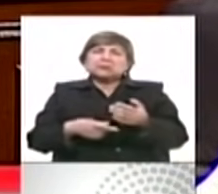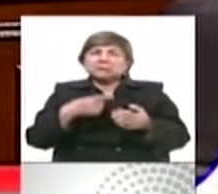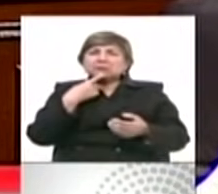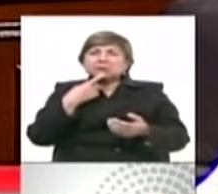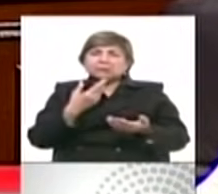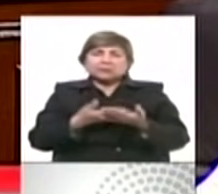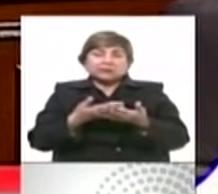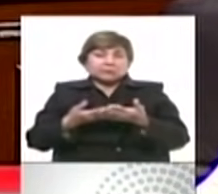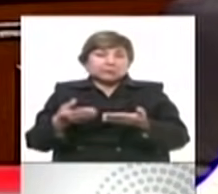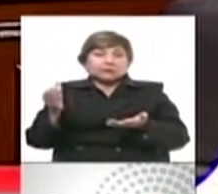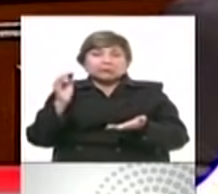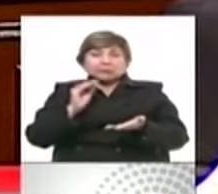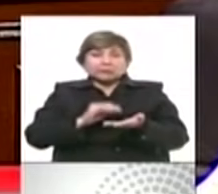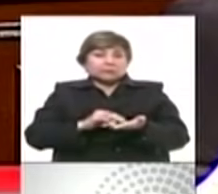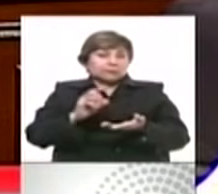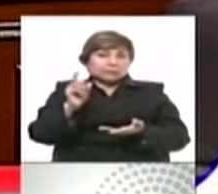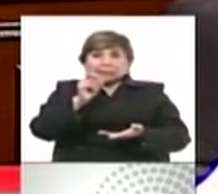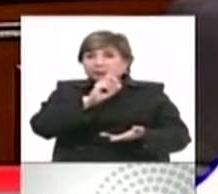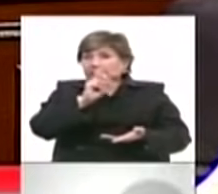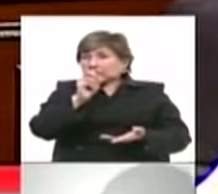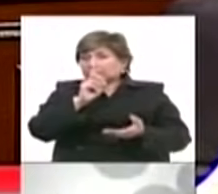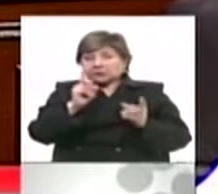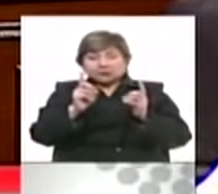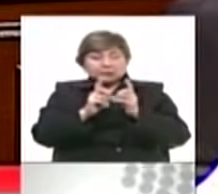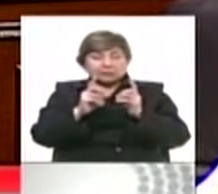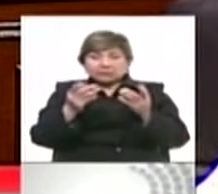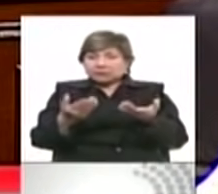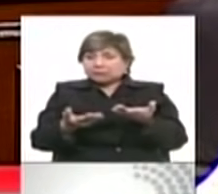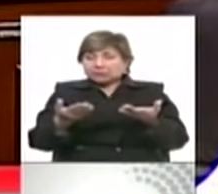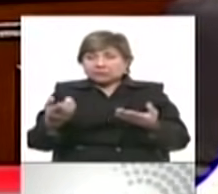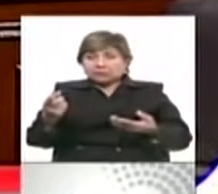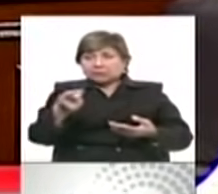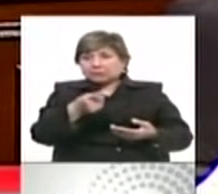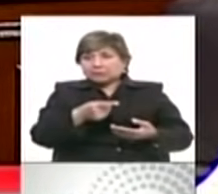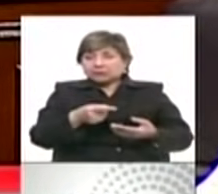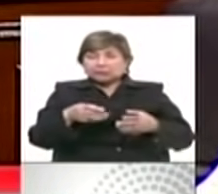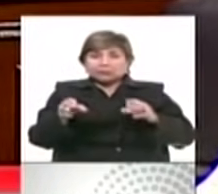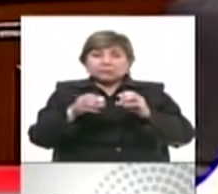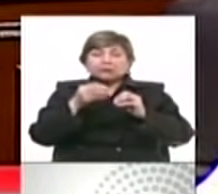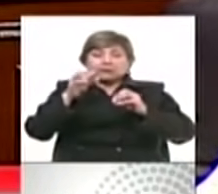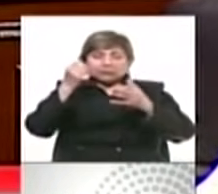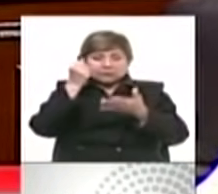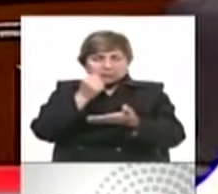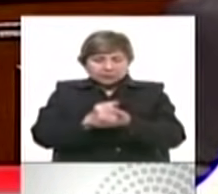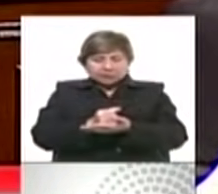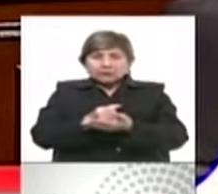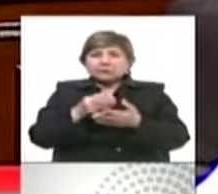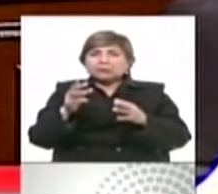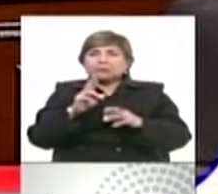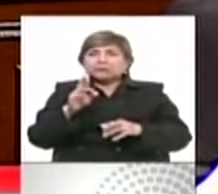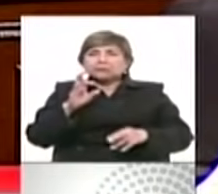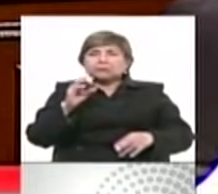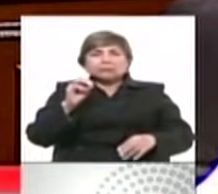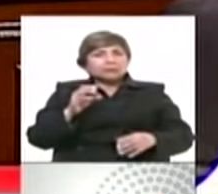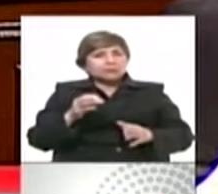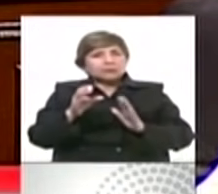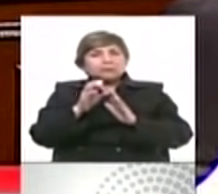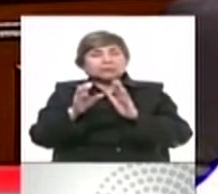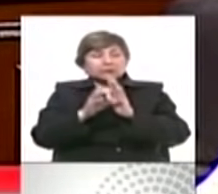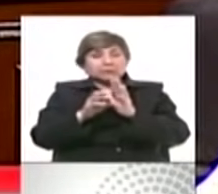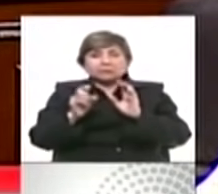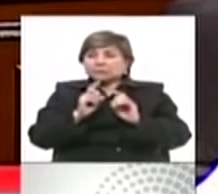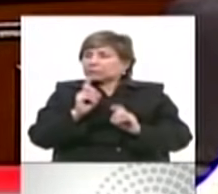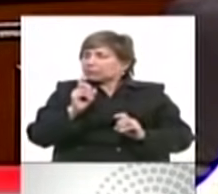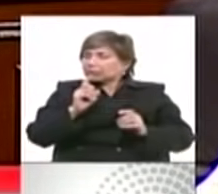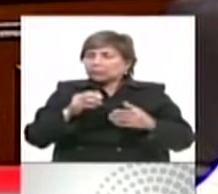tan solo produce 600 litros por segundo, pero para toda la ciudad se necesita 2.550 litros por segundo. Se